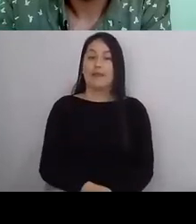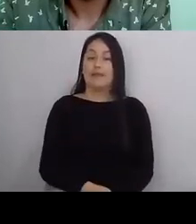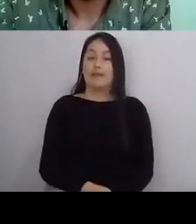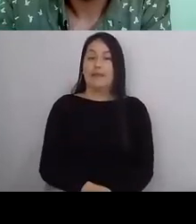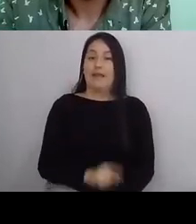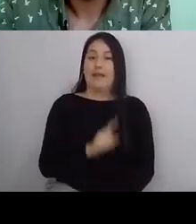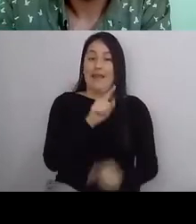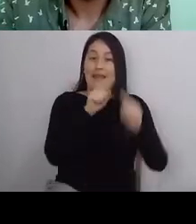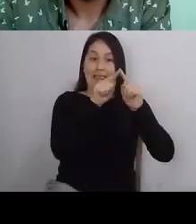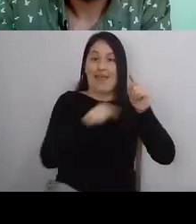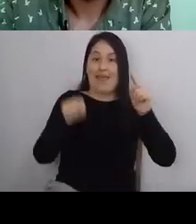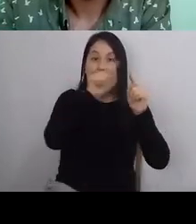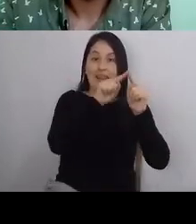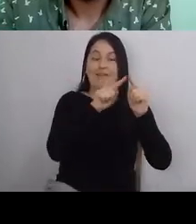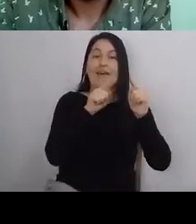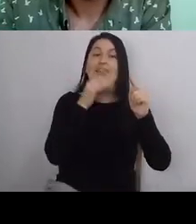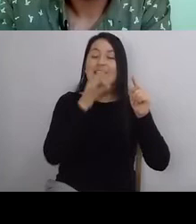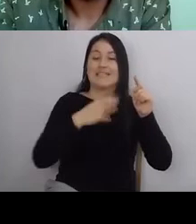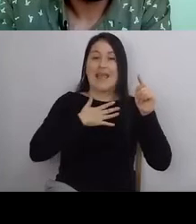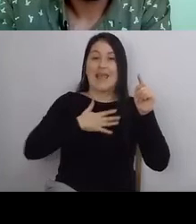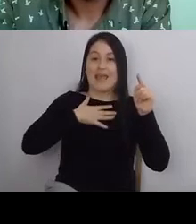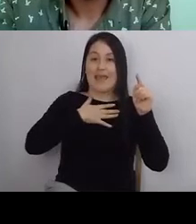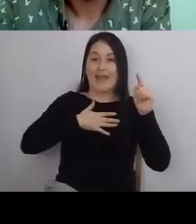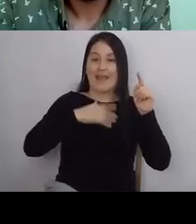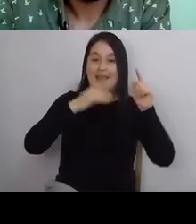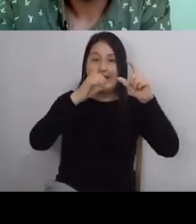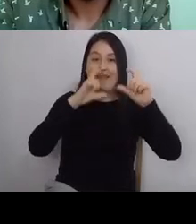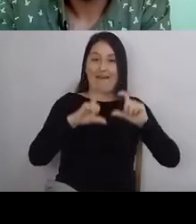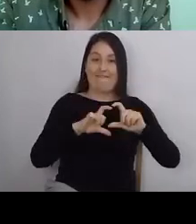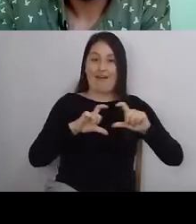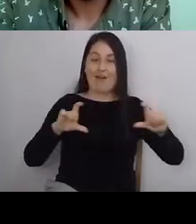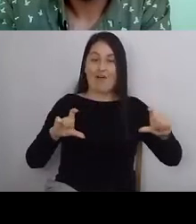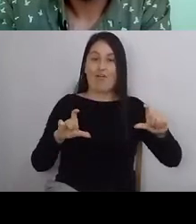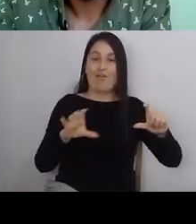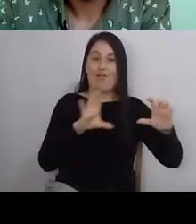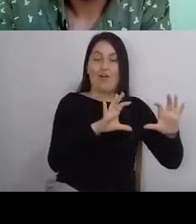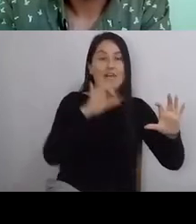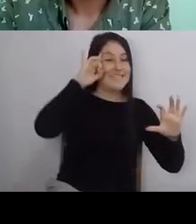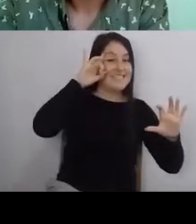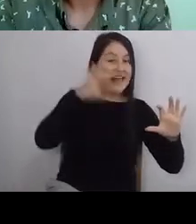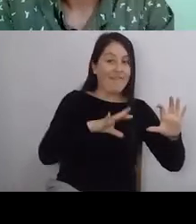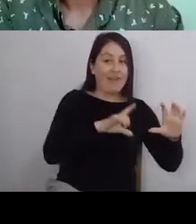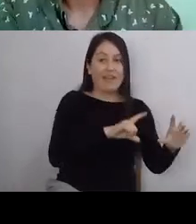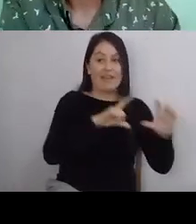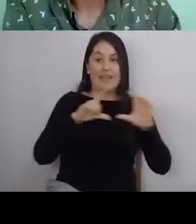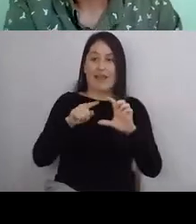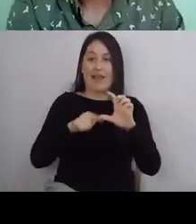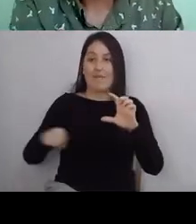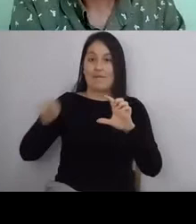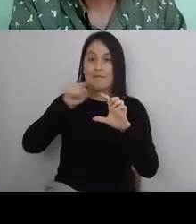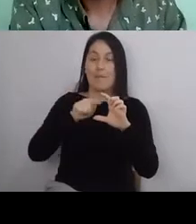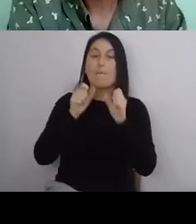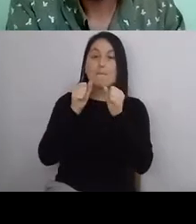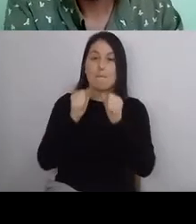arriba aparece la palabra querer, y en los dos círculos de abajo, en la izquierda aparece la palabra saber, y en la derecha aparece la palabra